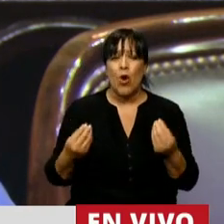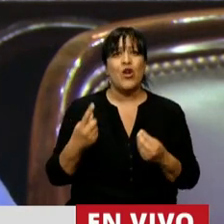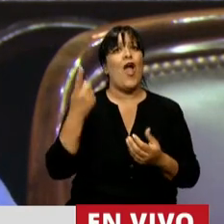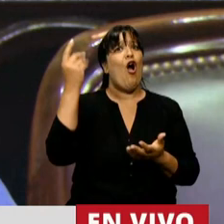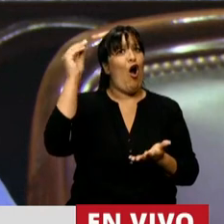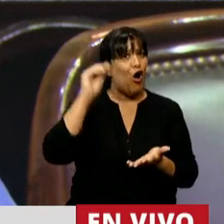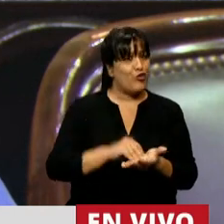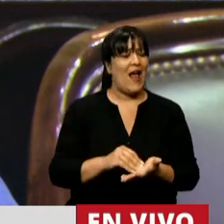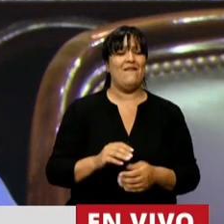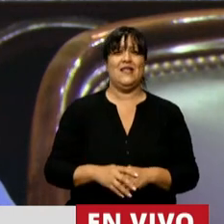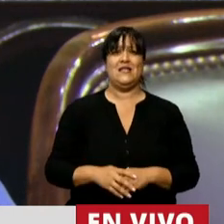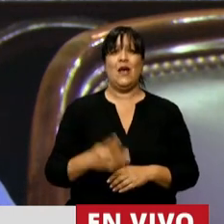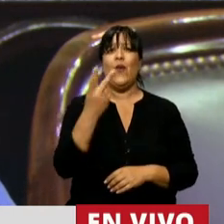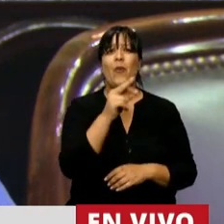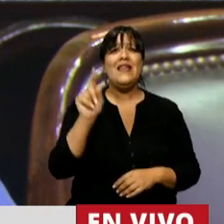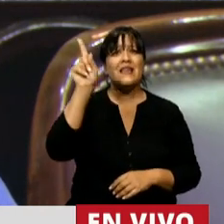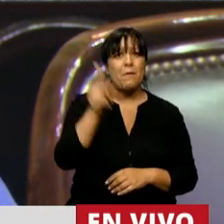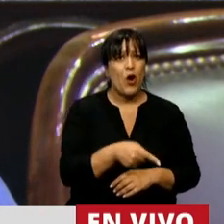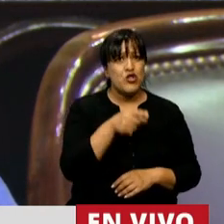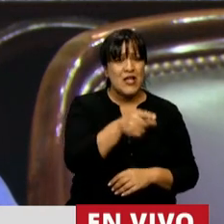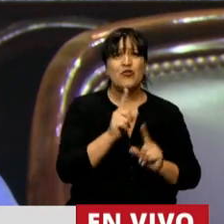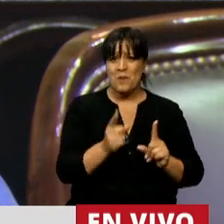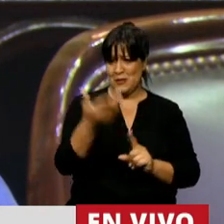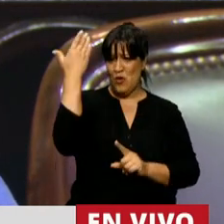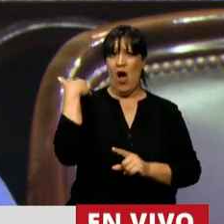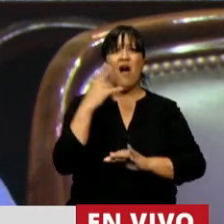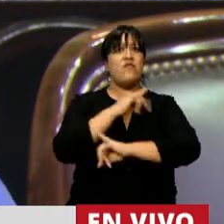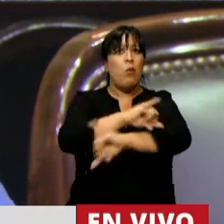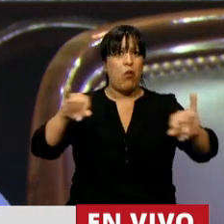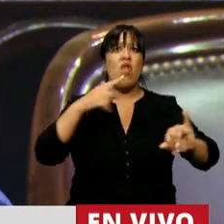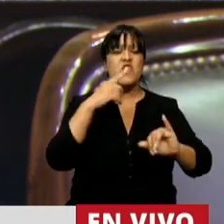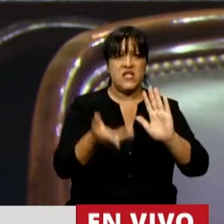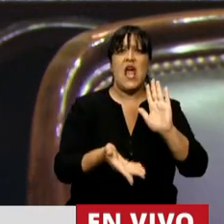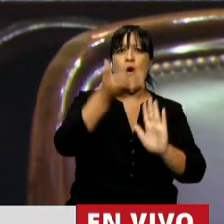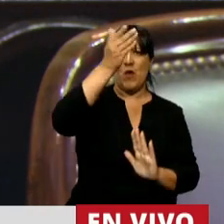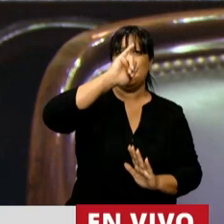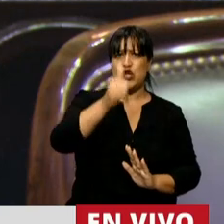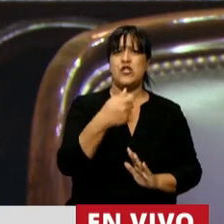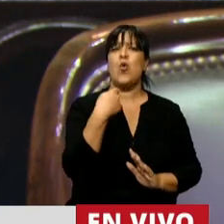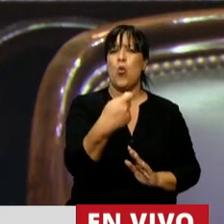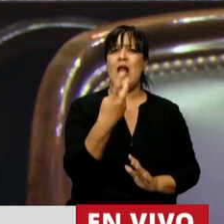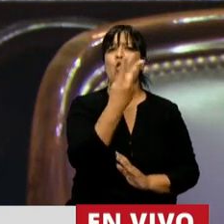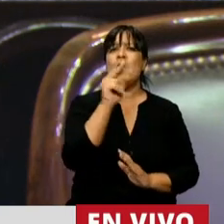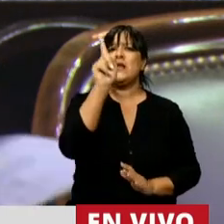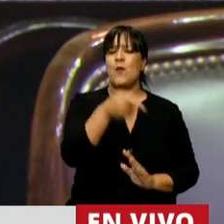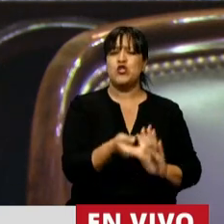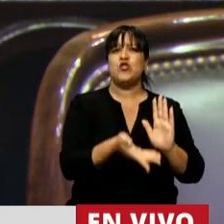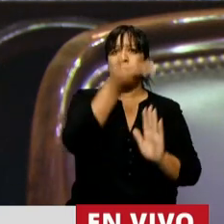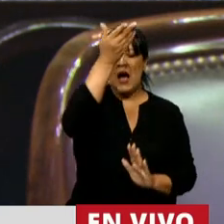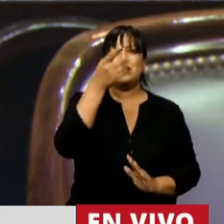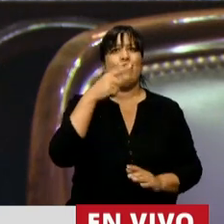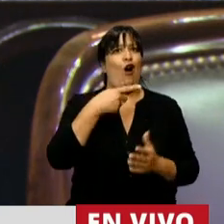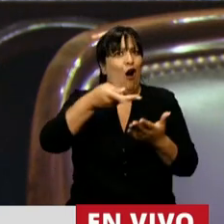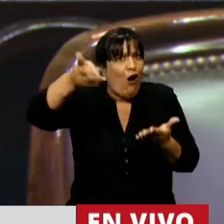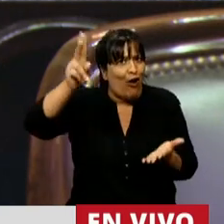más, del 20% que anunciaron que le iban a incrementar el haber jubilatorio, una vez más le meten